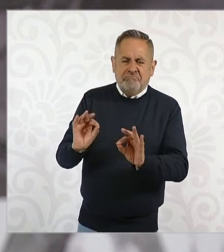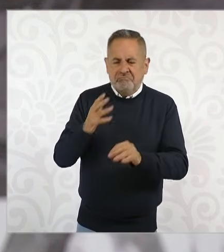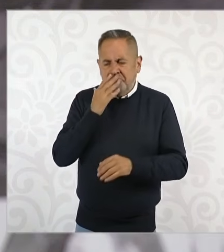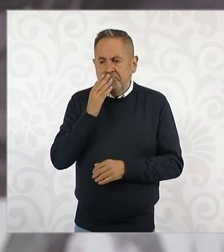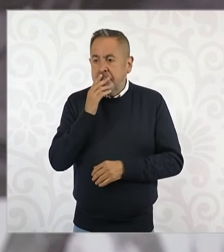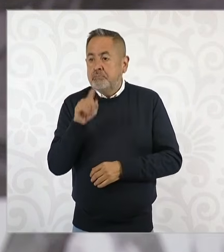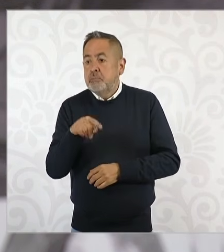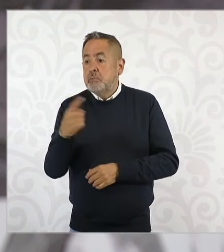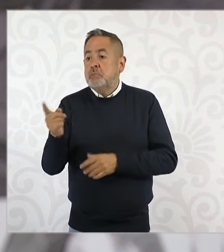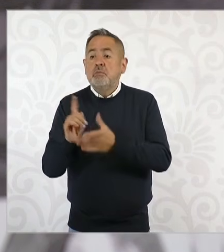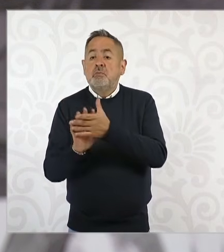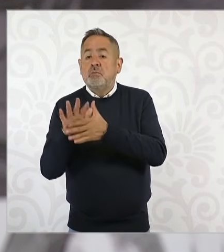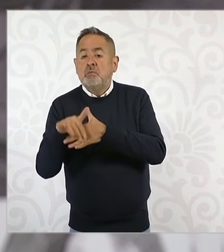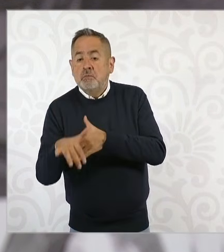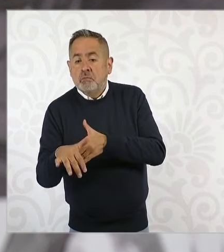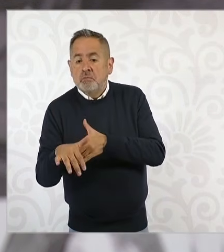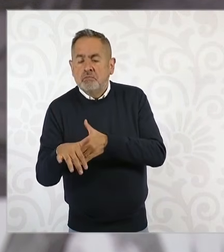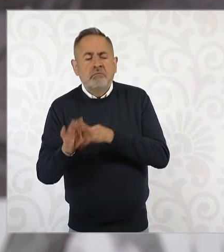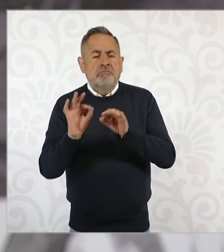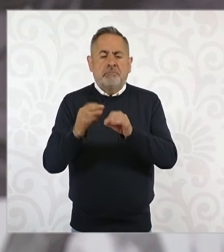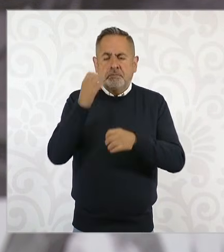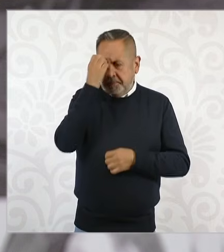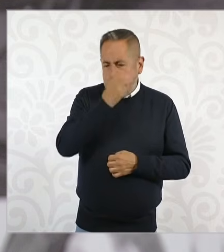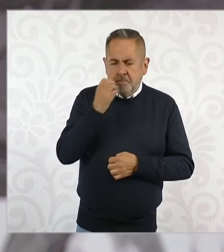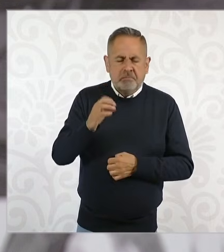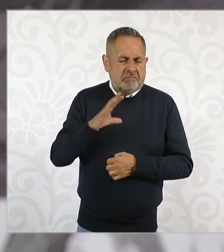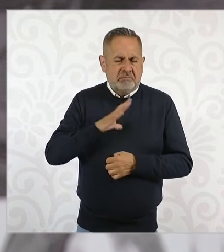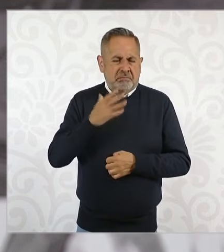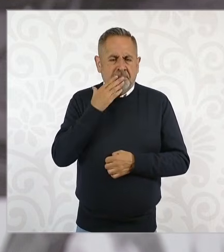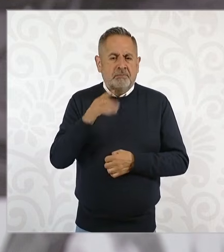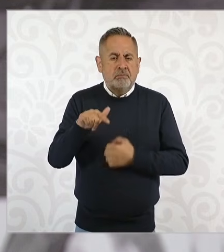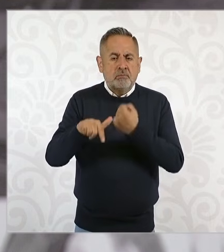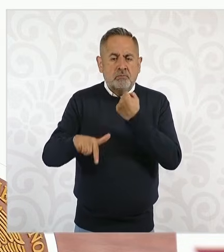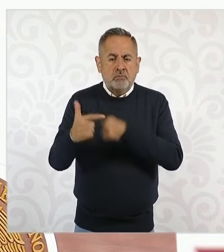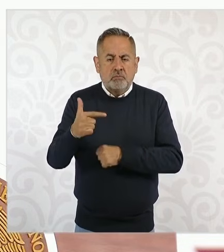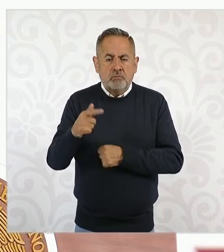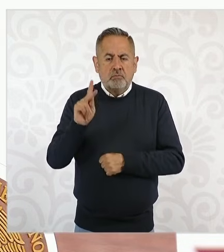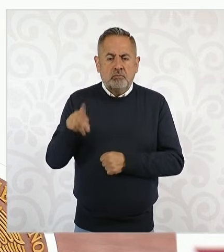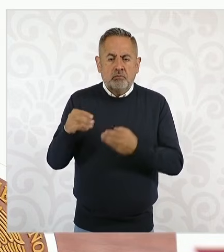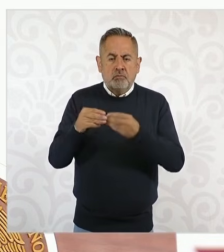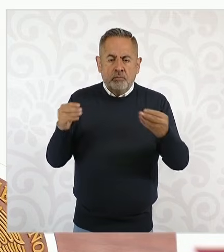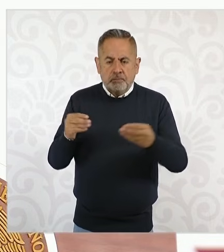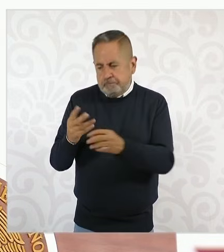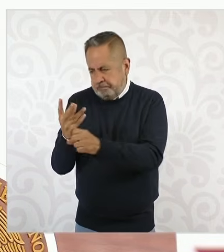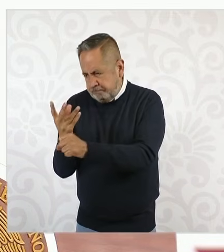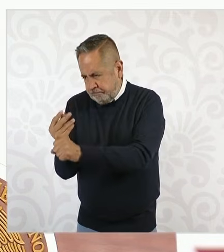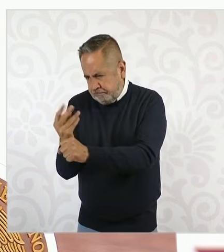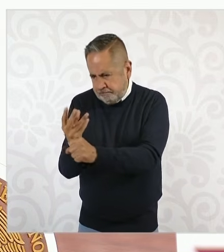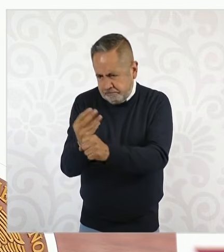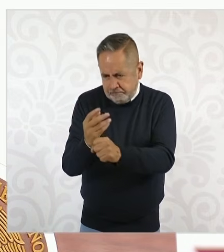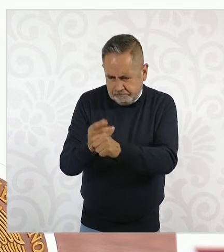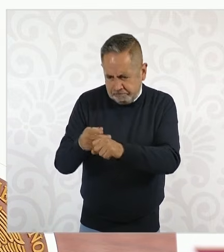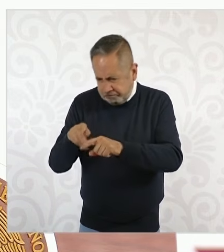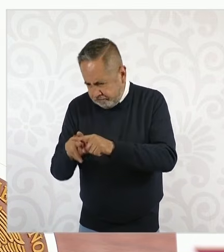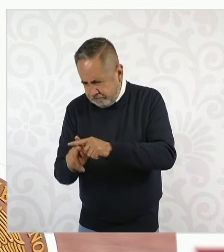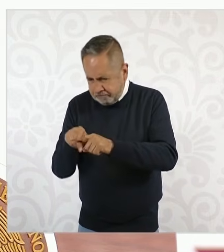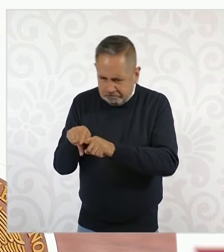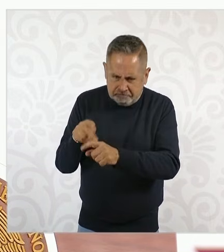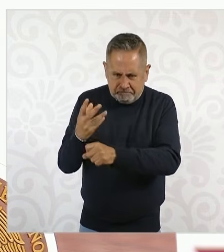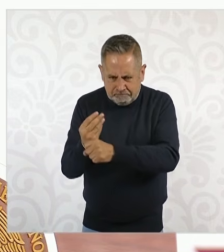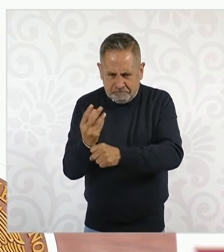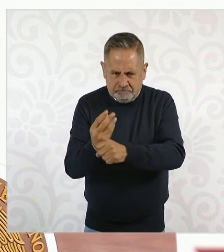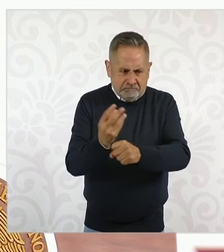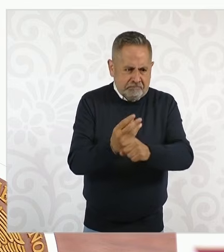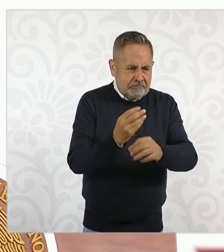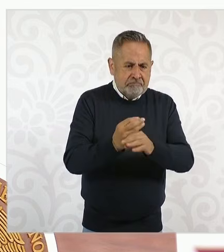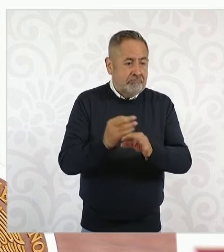diagnóstico preciso, hay aproximadamente 12 kilómetros que se tienen que llevar algunos trabajos, que son parte